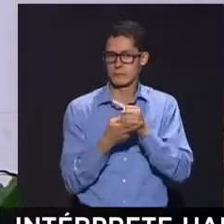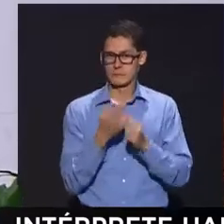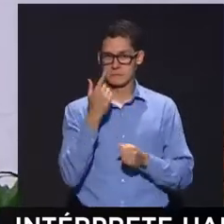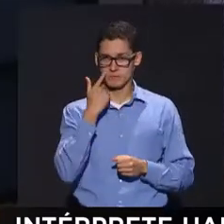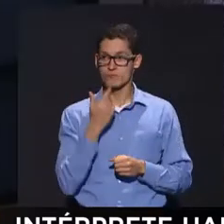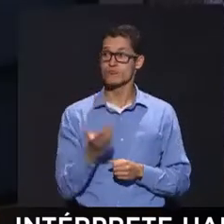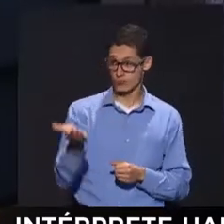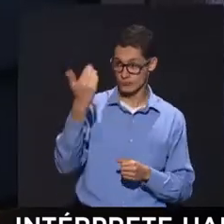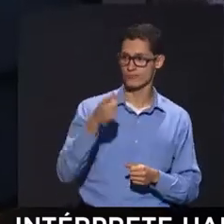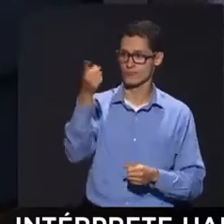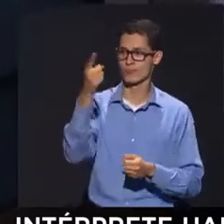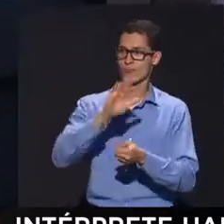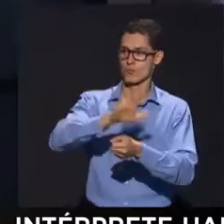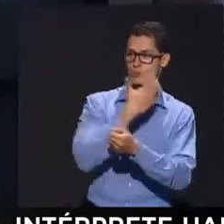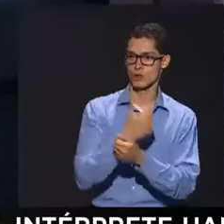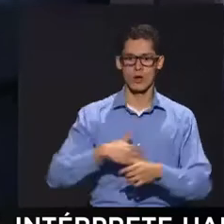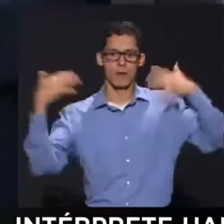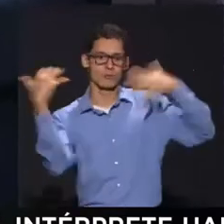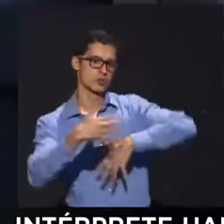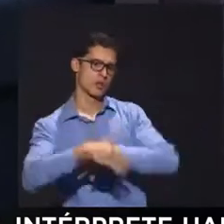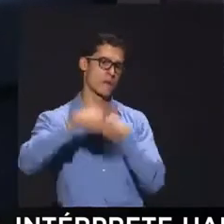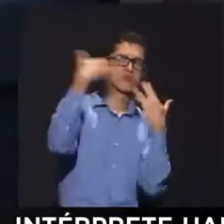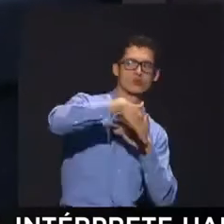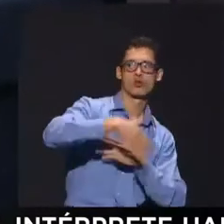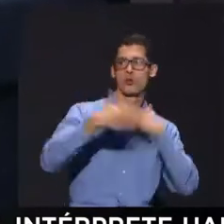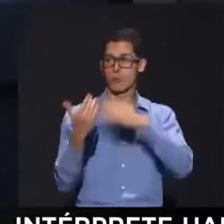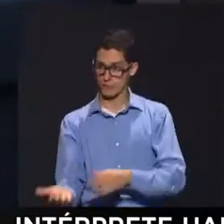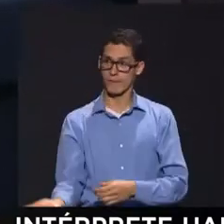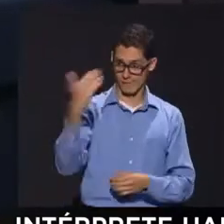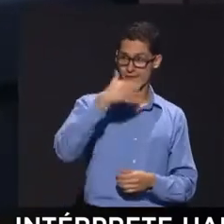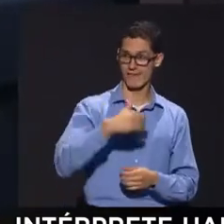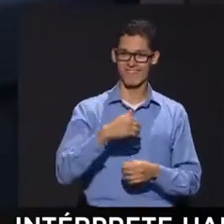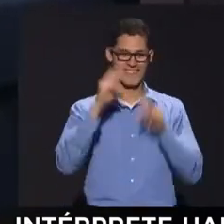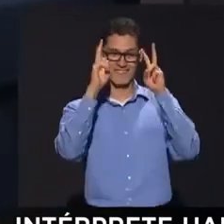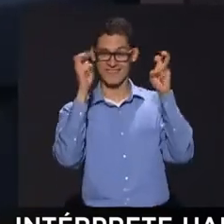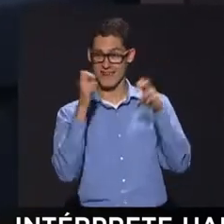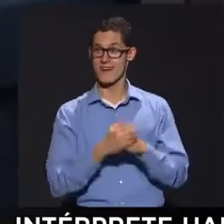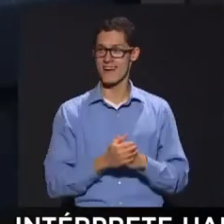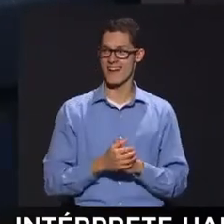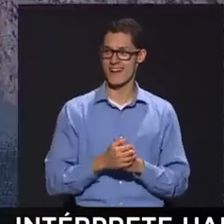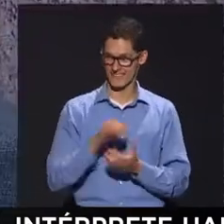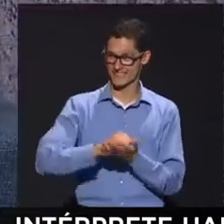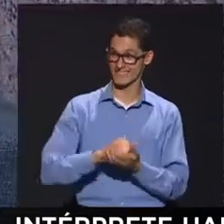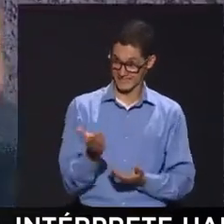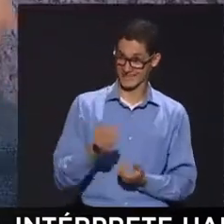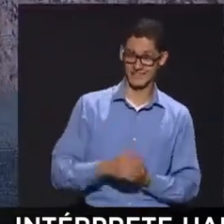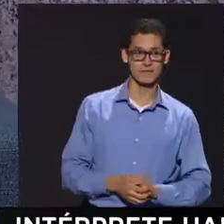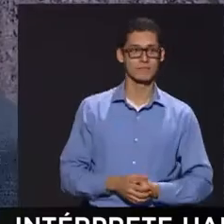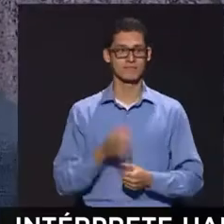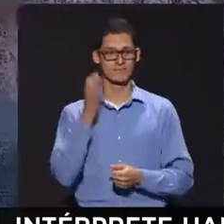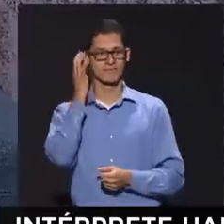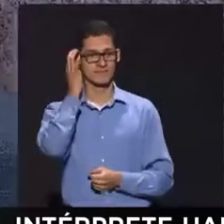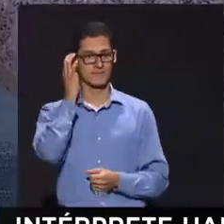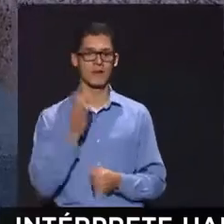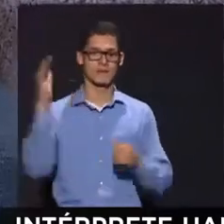un rapcito ahí para empezar a motivar este tema que vamos a tratar. De una, que viene la pista del rap. A ver, hay